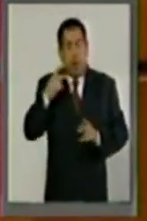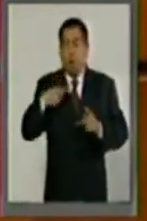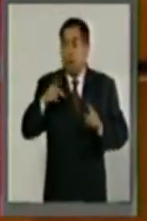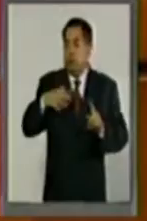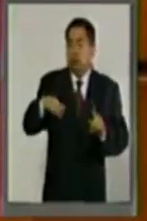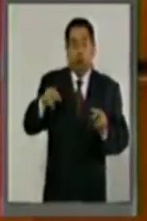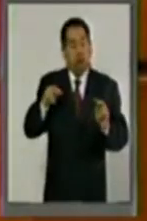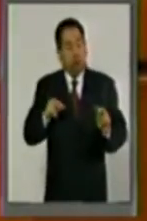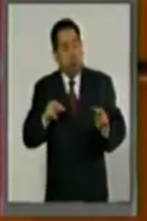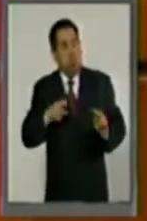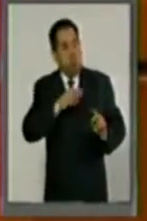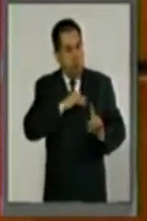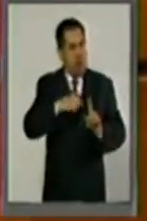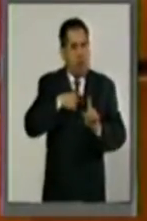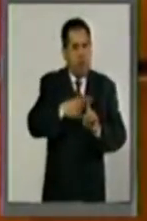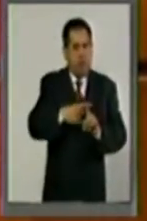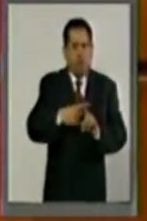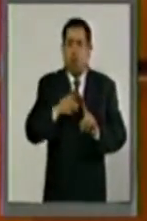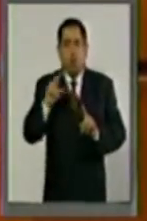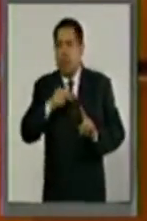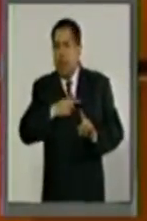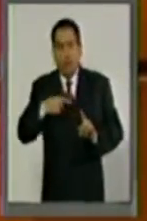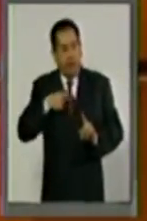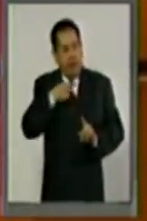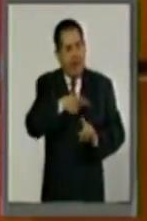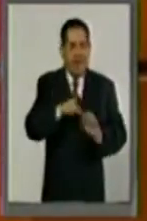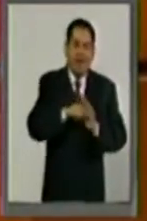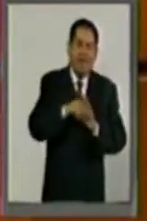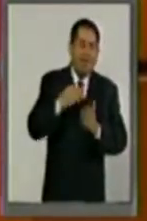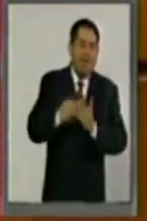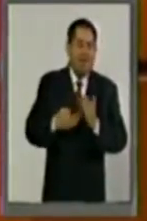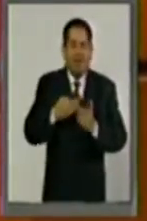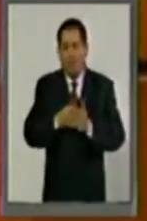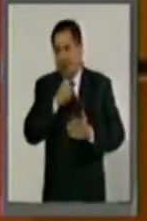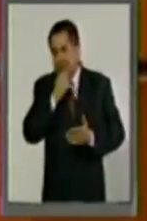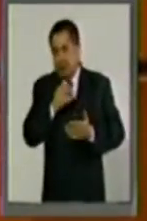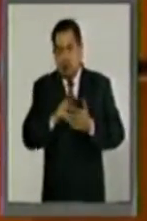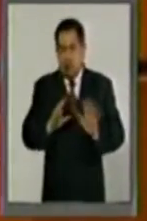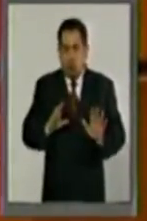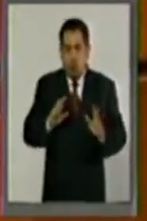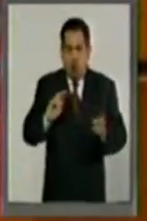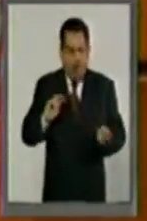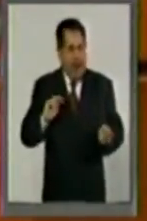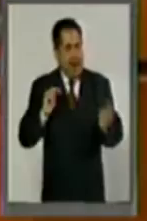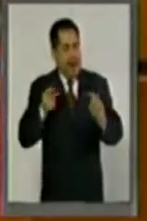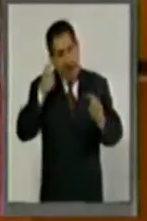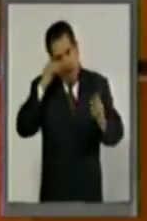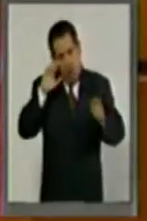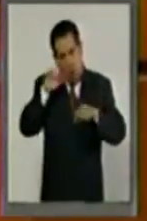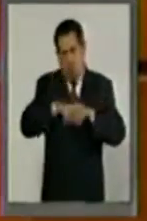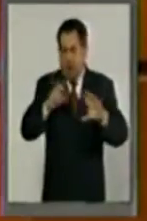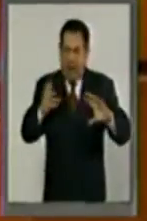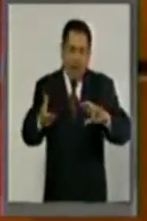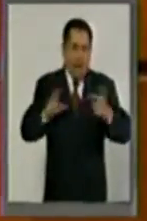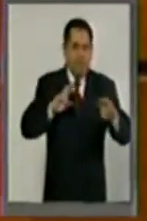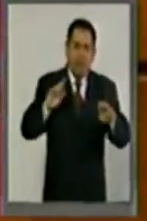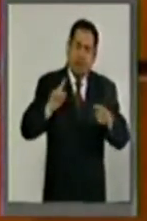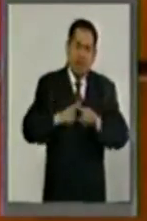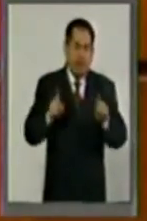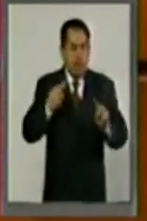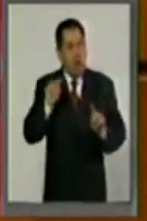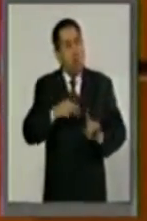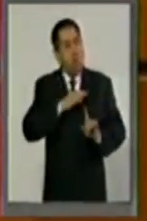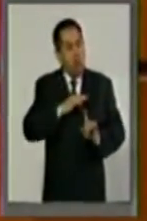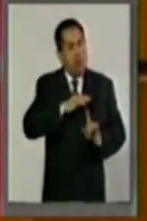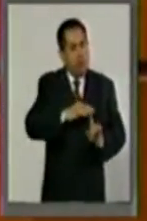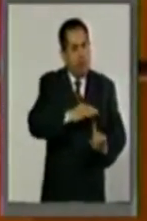sus potencialidades y no por sus deficiencias, resultando en un cambio en la cultura de nuestro país. Por su parte,